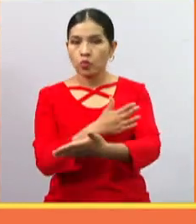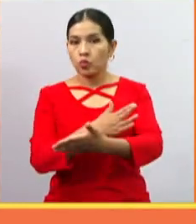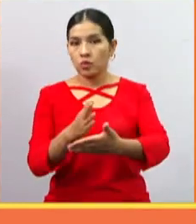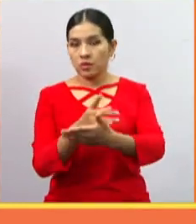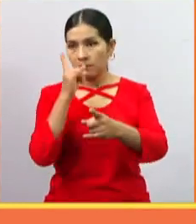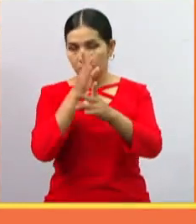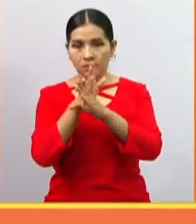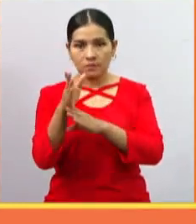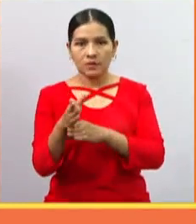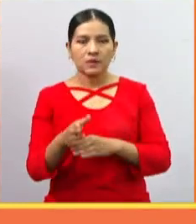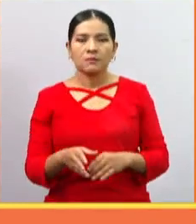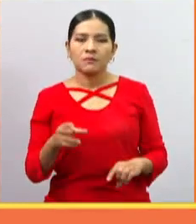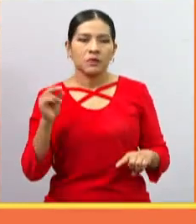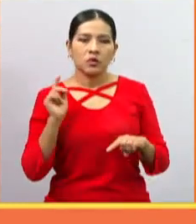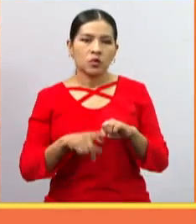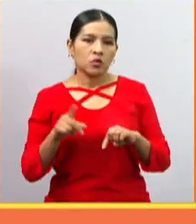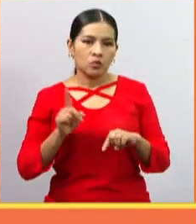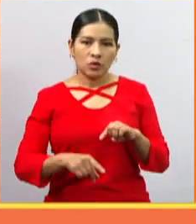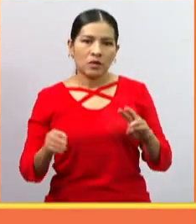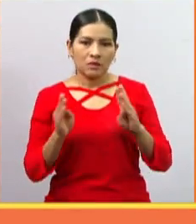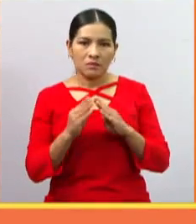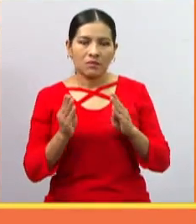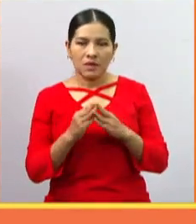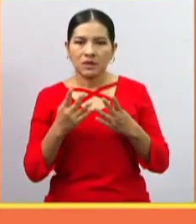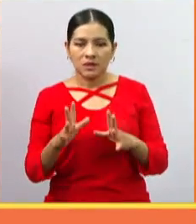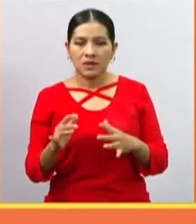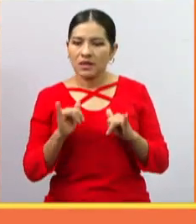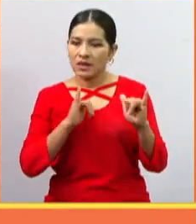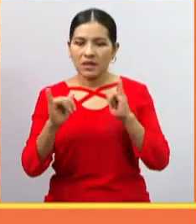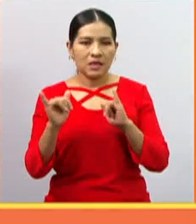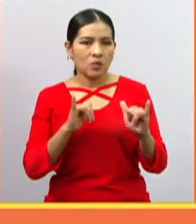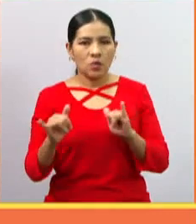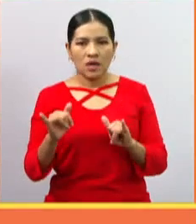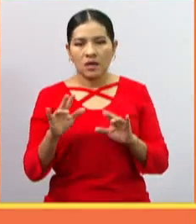algo que no se puede reproducir, ¿no?